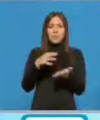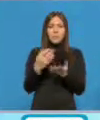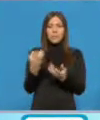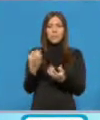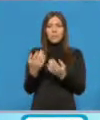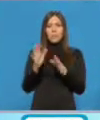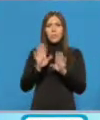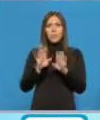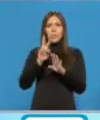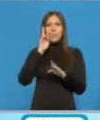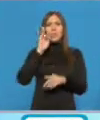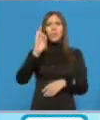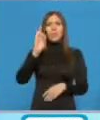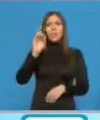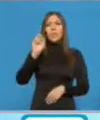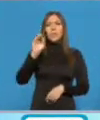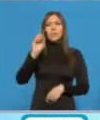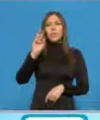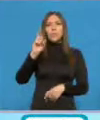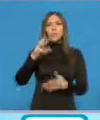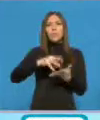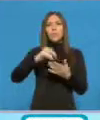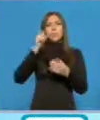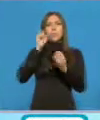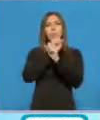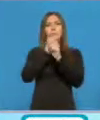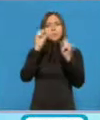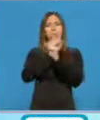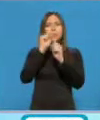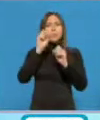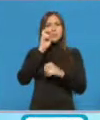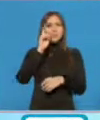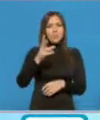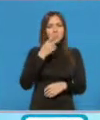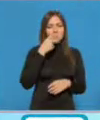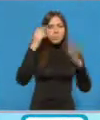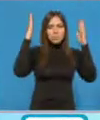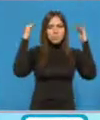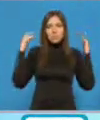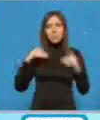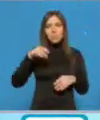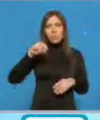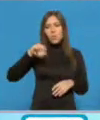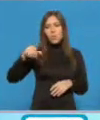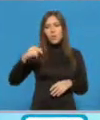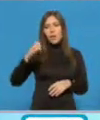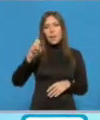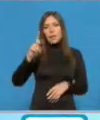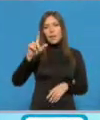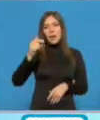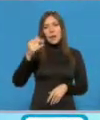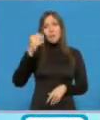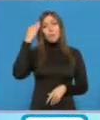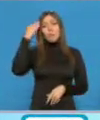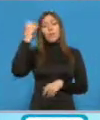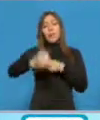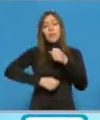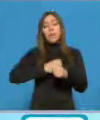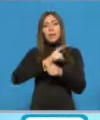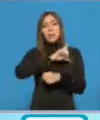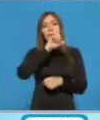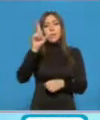fuegos artificiales, que lo vio el monje Pelayo muchos años después, o sea, estamos hablando ya incluso ya cuando, después